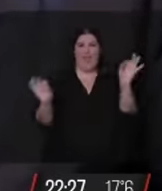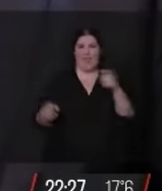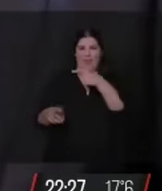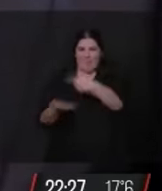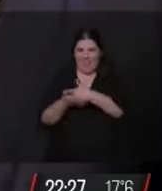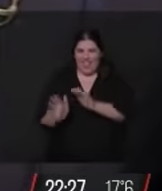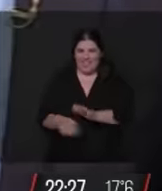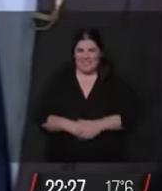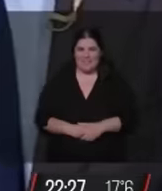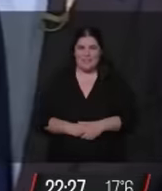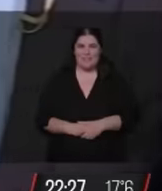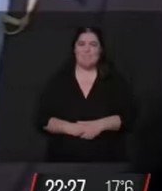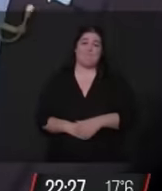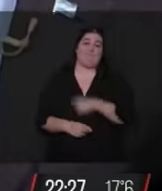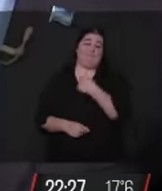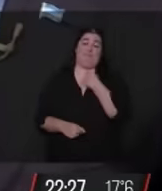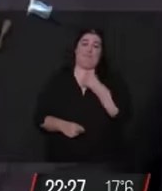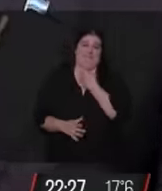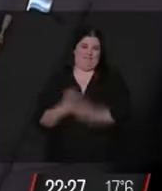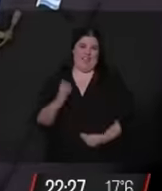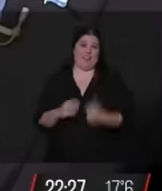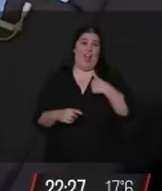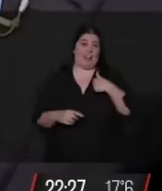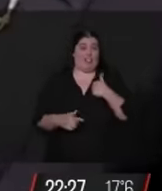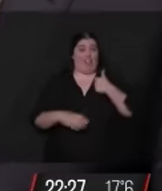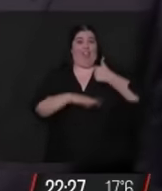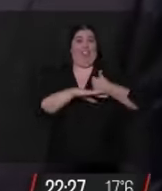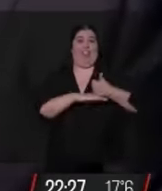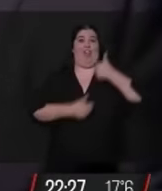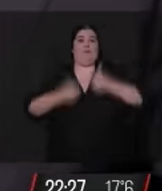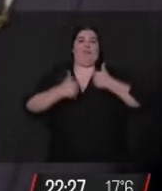digamos, pero bueno, qué mal le salió. Ahora estoy peleando la presidencia.